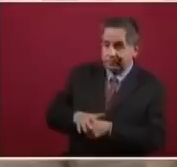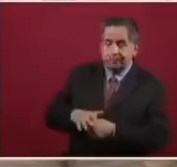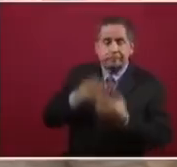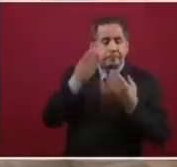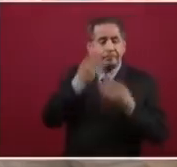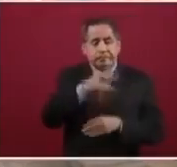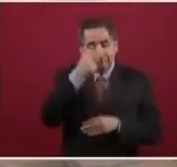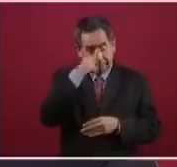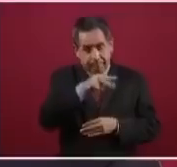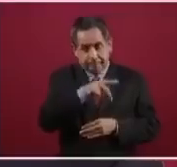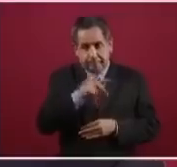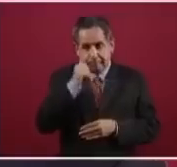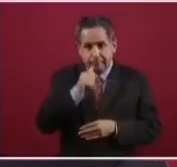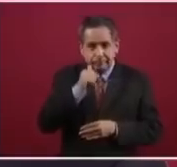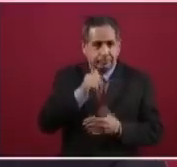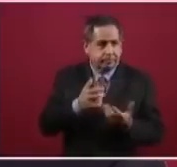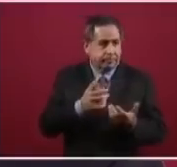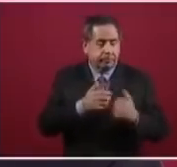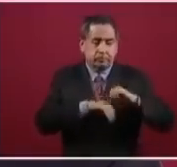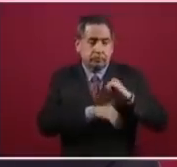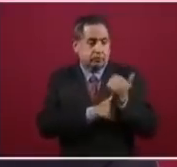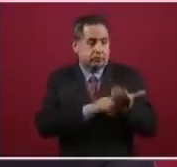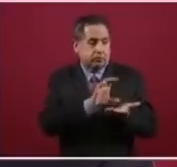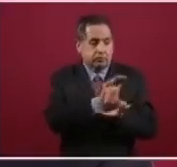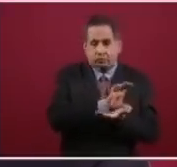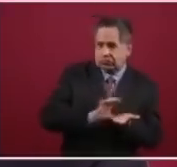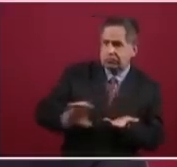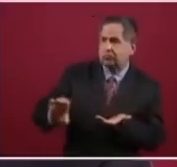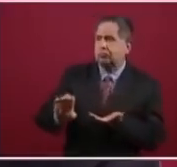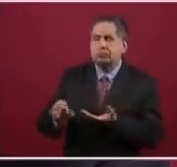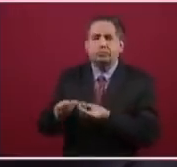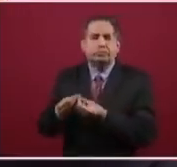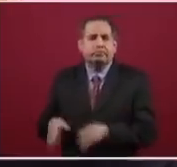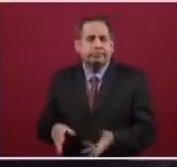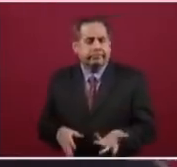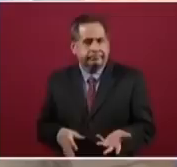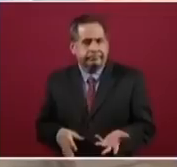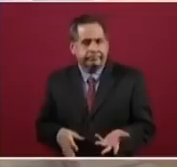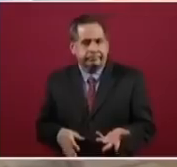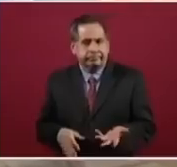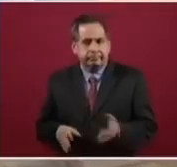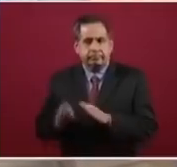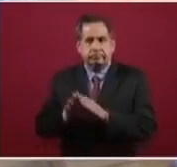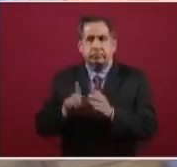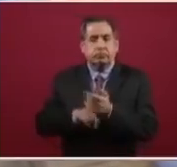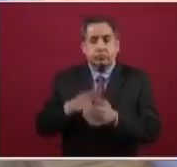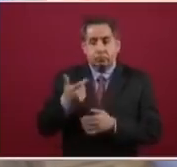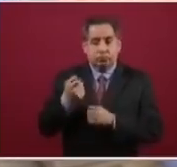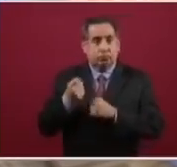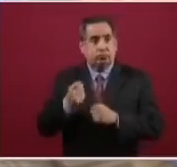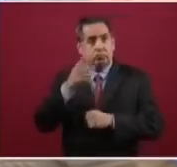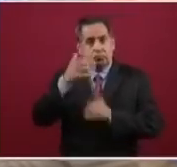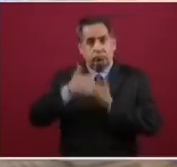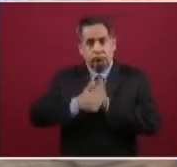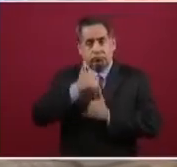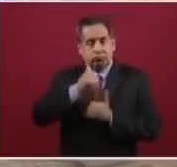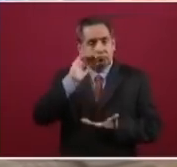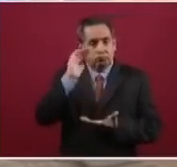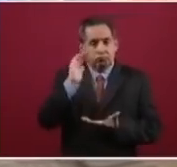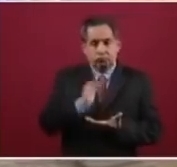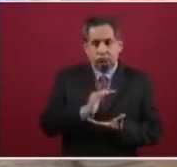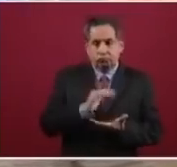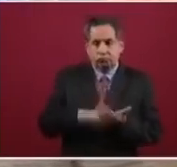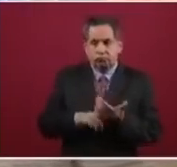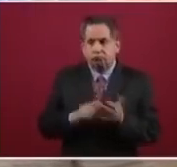banco de méxico que más reservas un peso fuerte ante el extranjero baja la competitividad económica en la